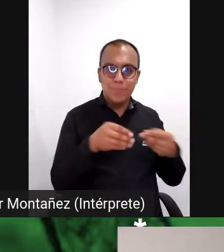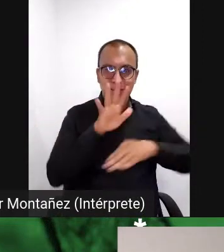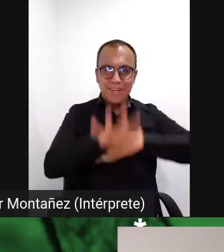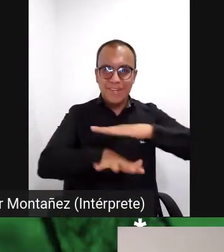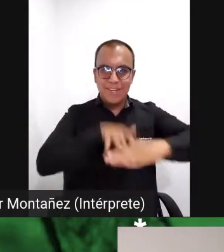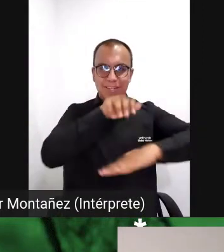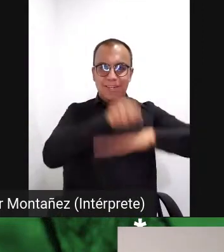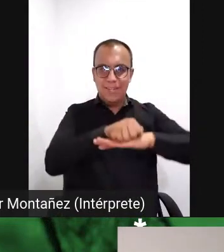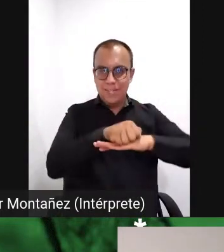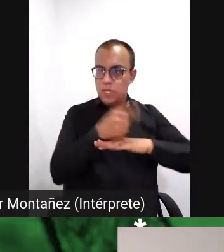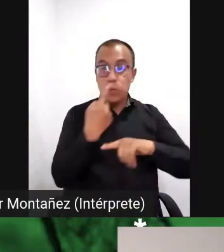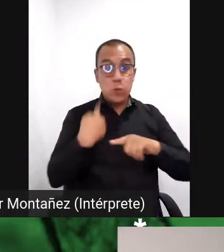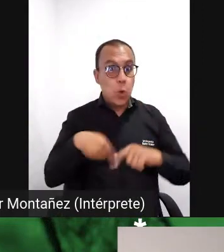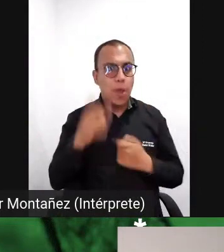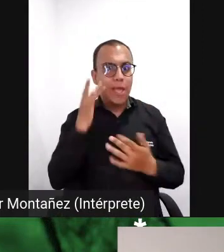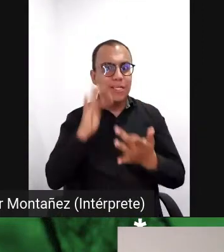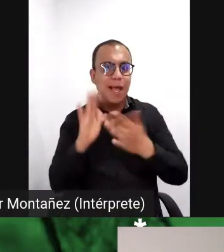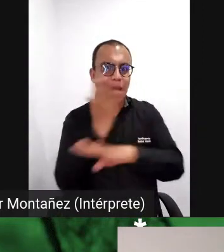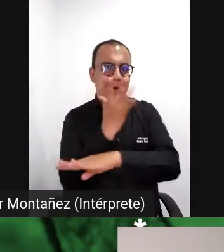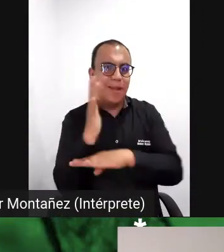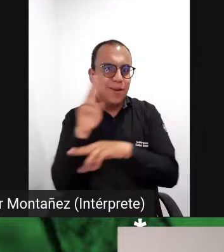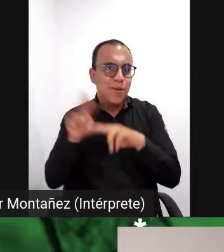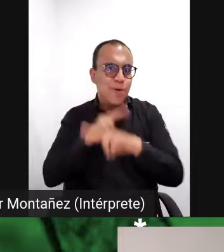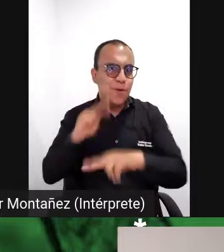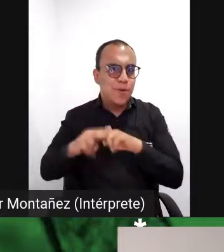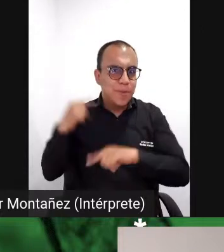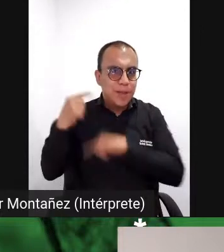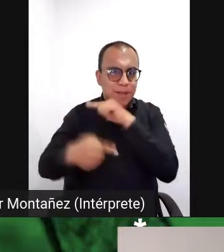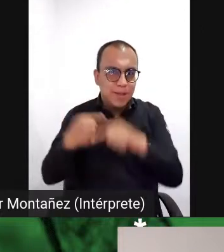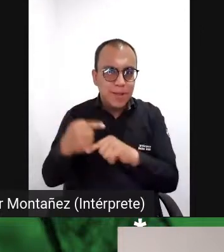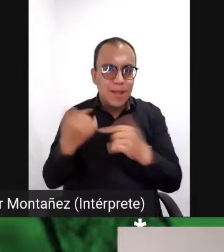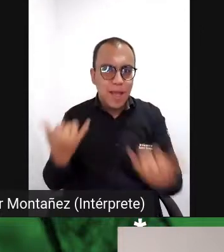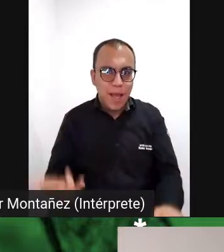celulosa. Para los ambientalistas, pues es una